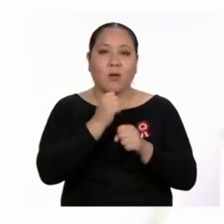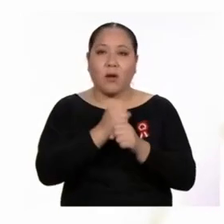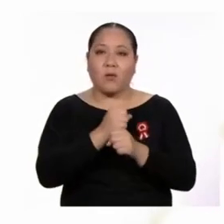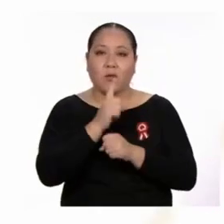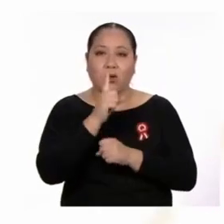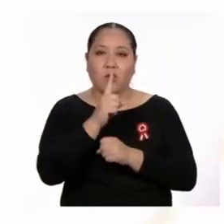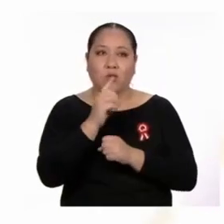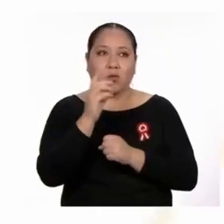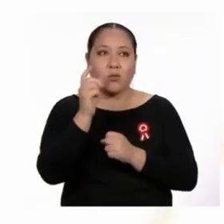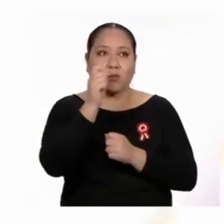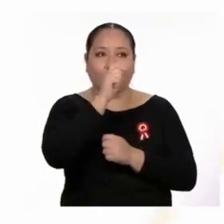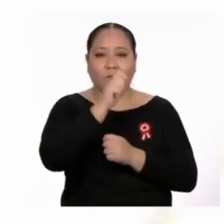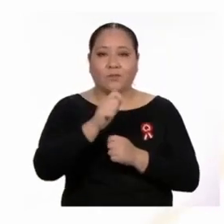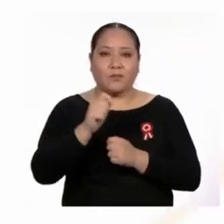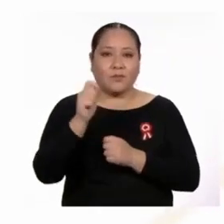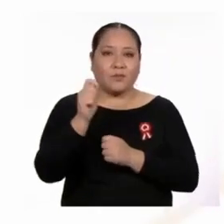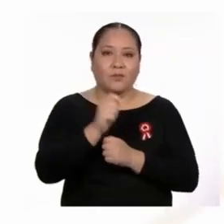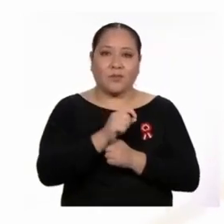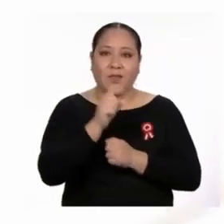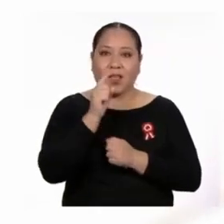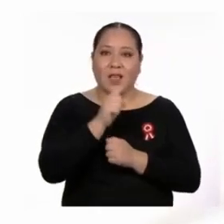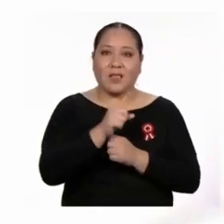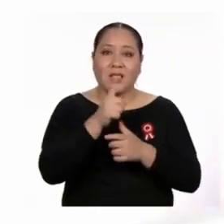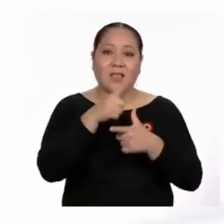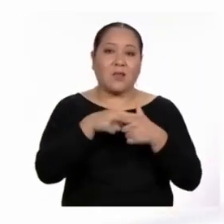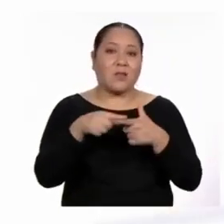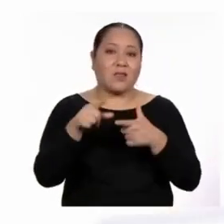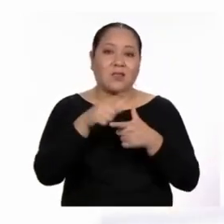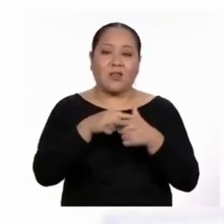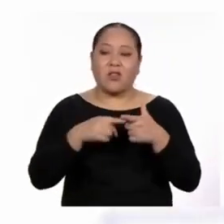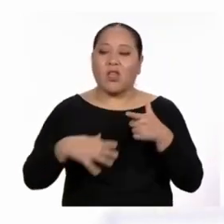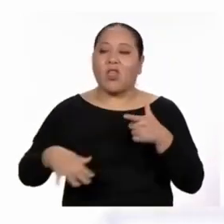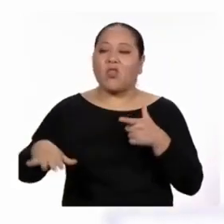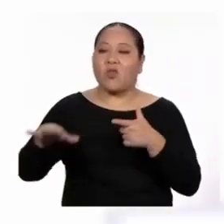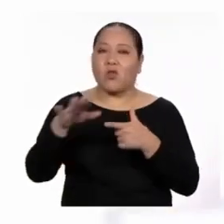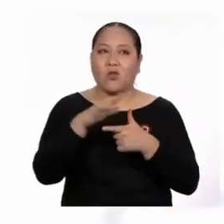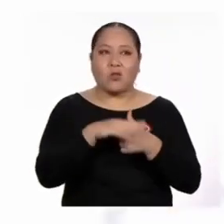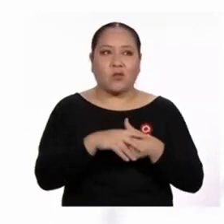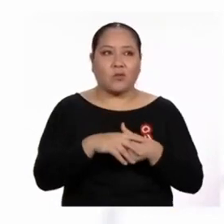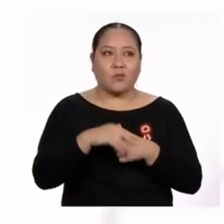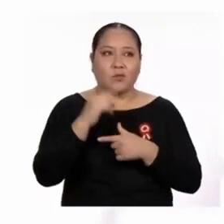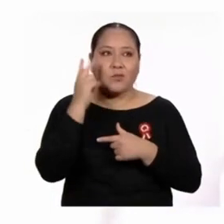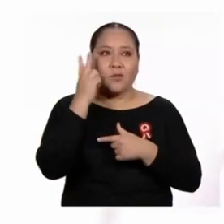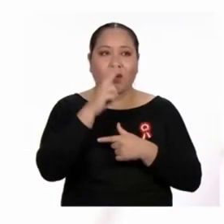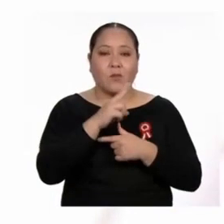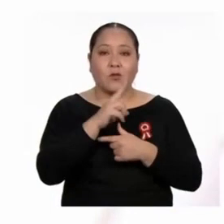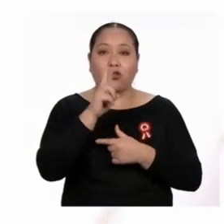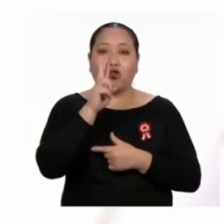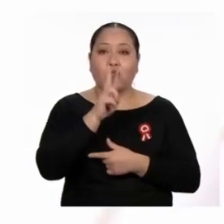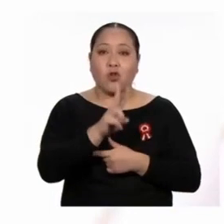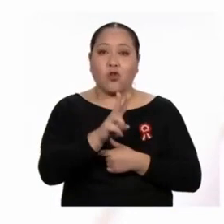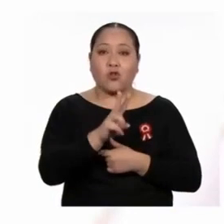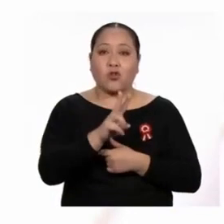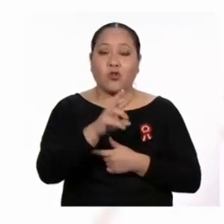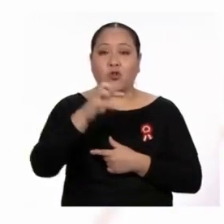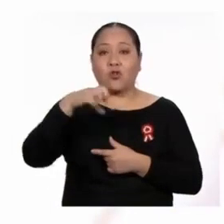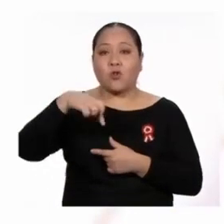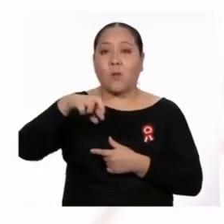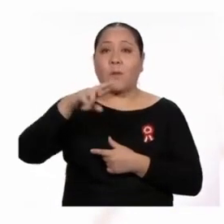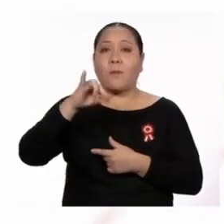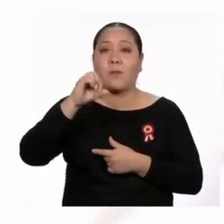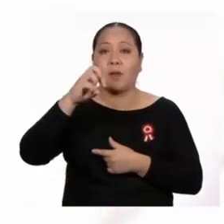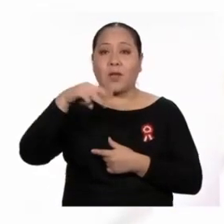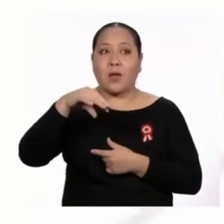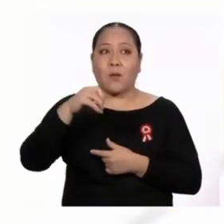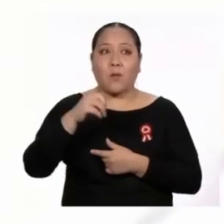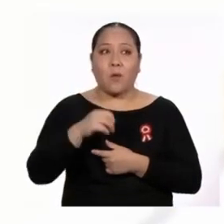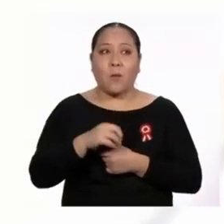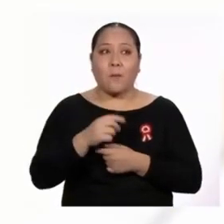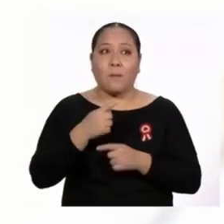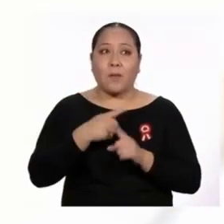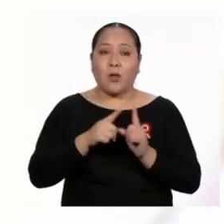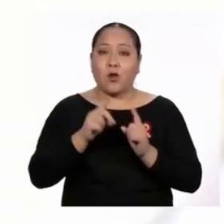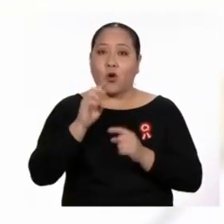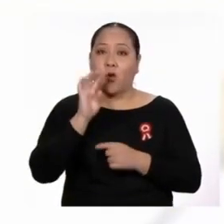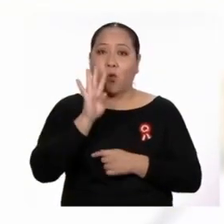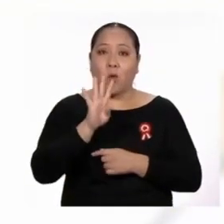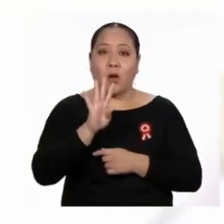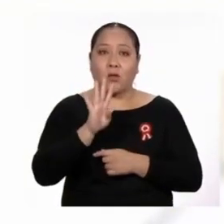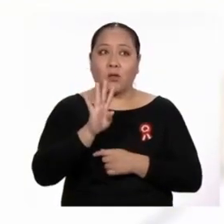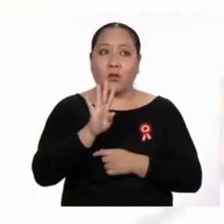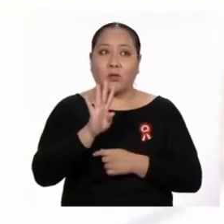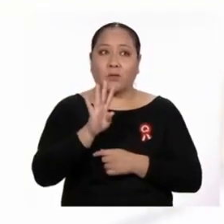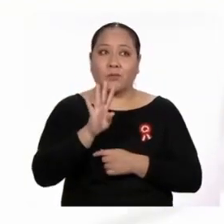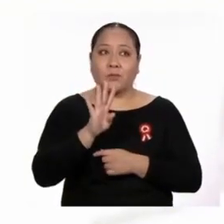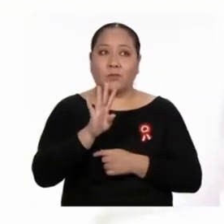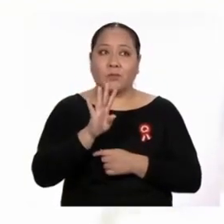el 1 es divisor de todos los números. Como vimos, 2 es un número primo, pero 4 ¿Quién